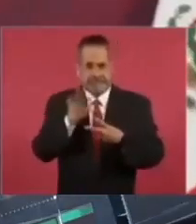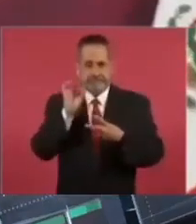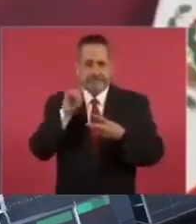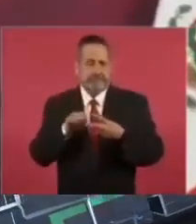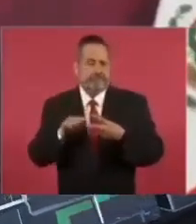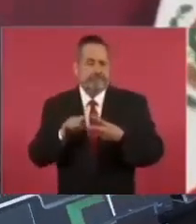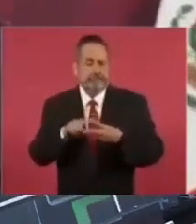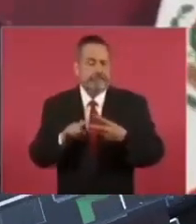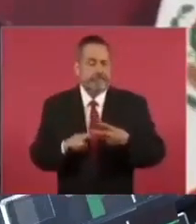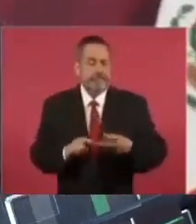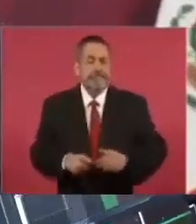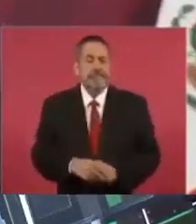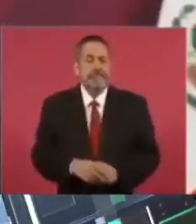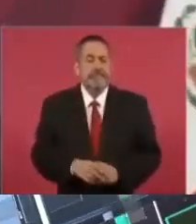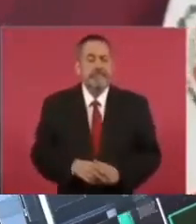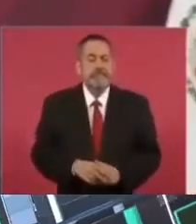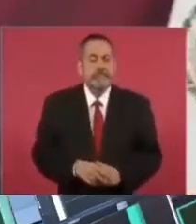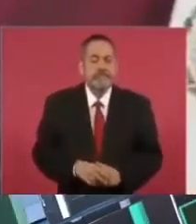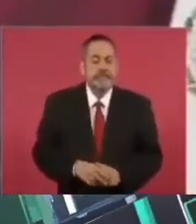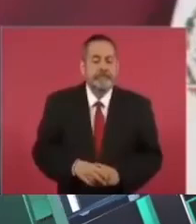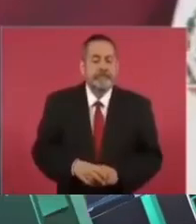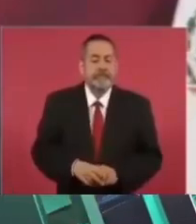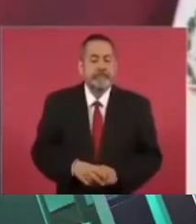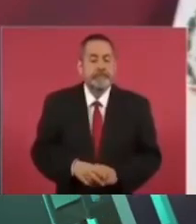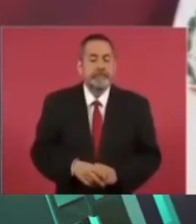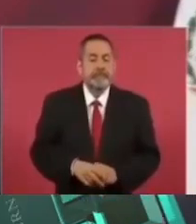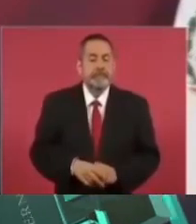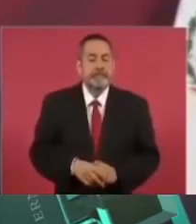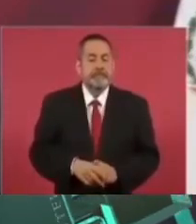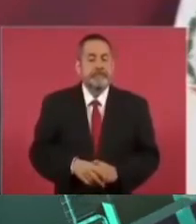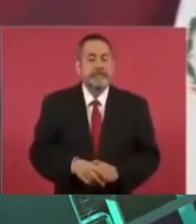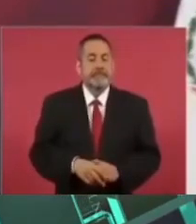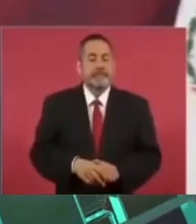Una, que ella